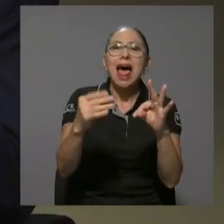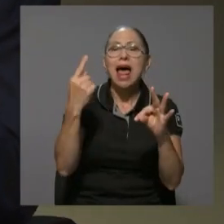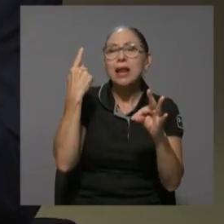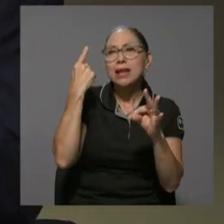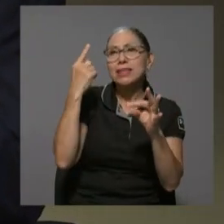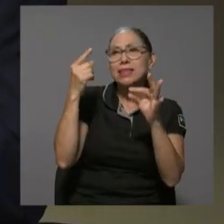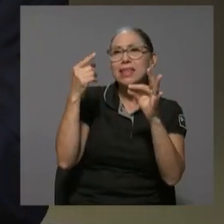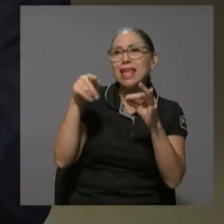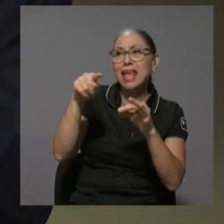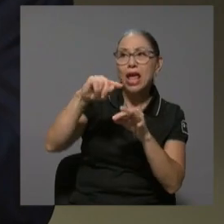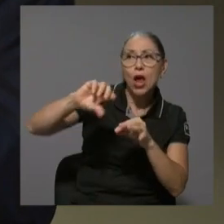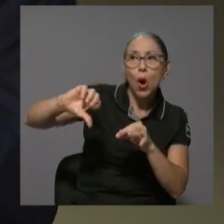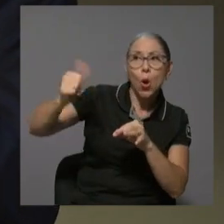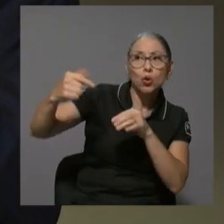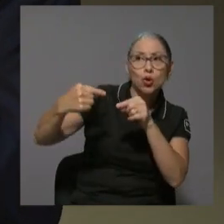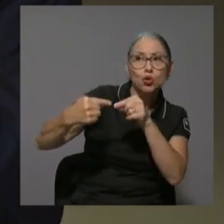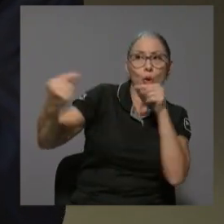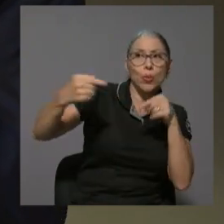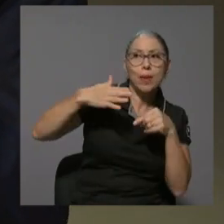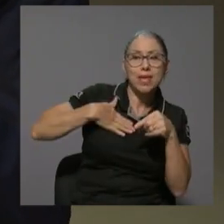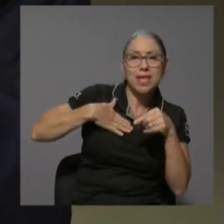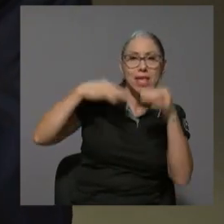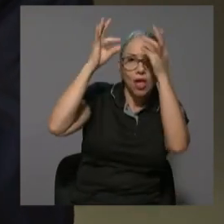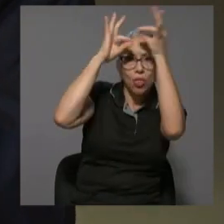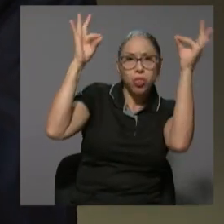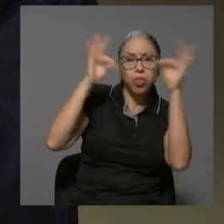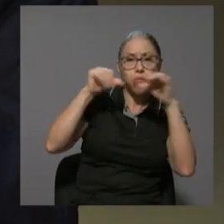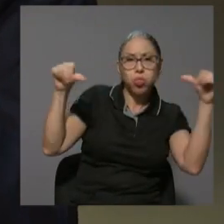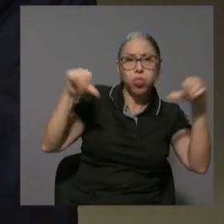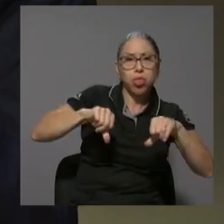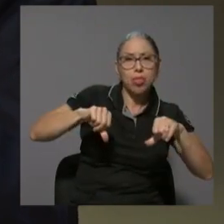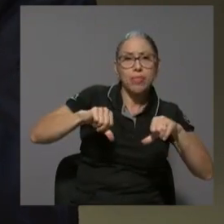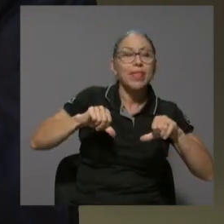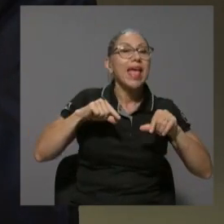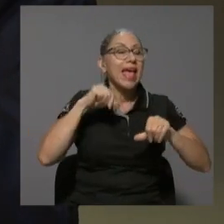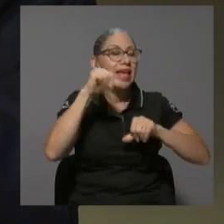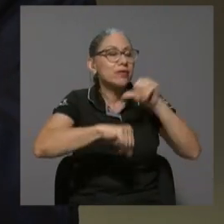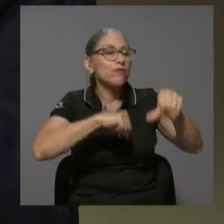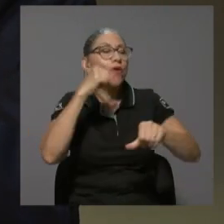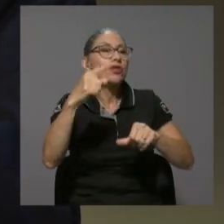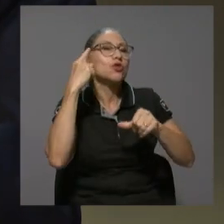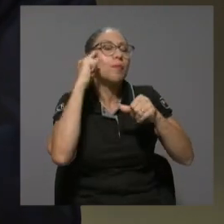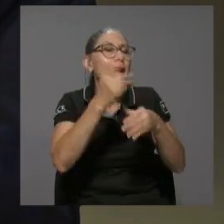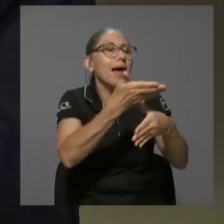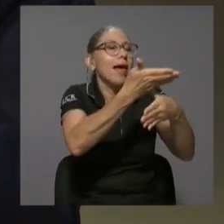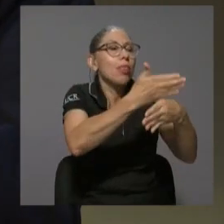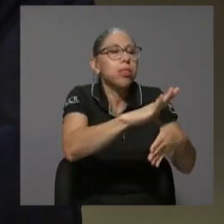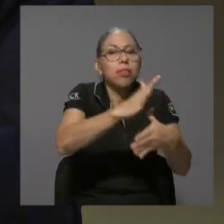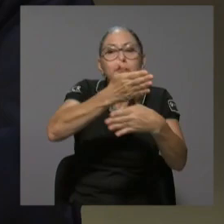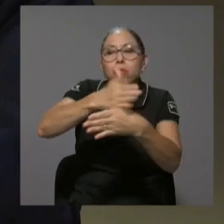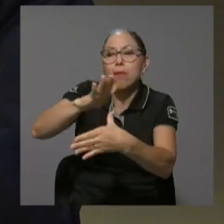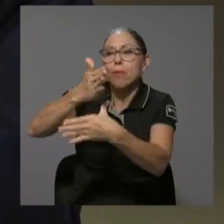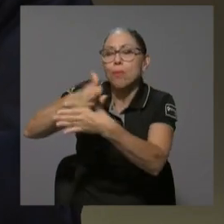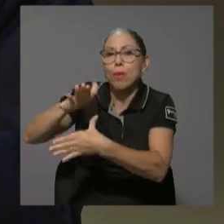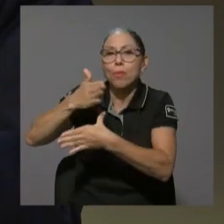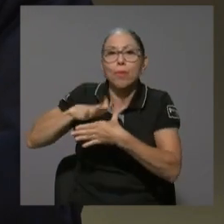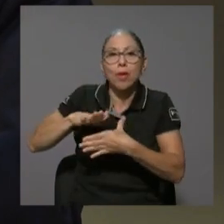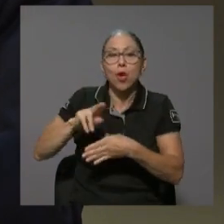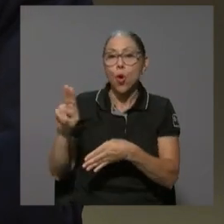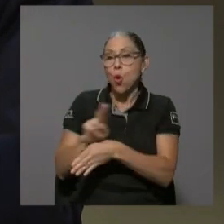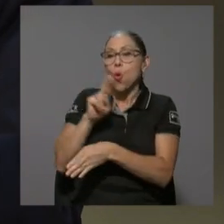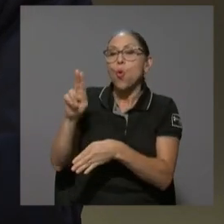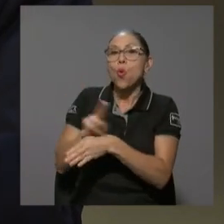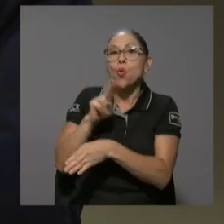los esfuerzos por generar polarización, el uso de fuentes falsas